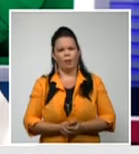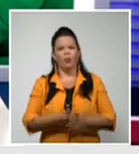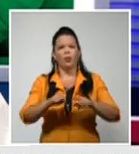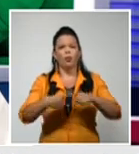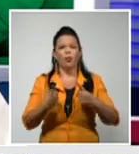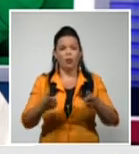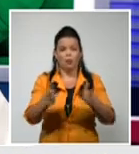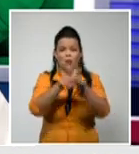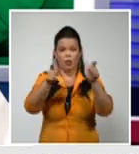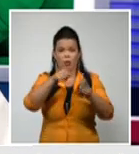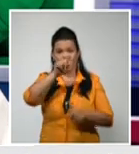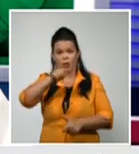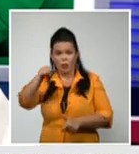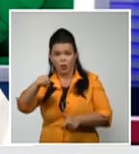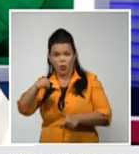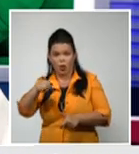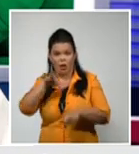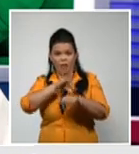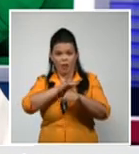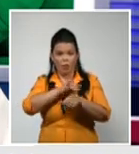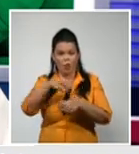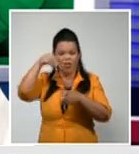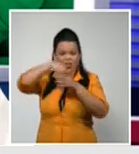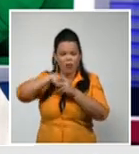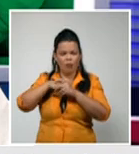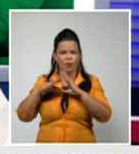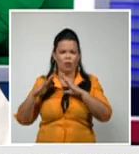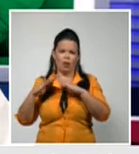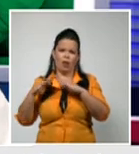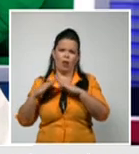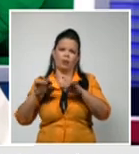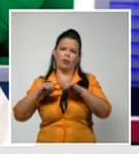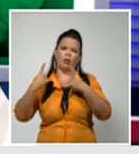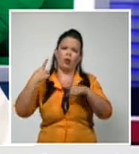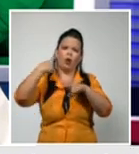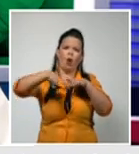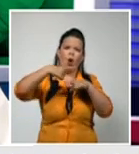lo que pudiéramos decir, Lázaro, trabajando duro.